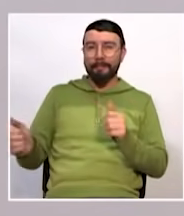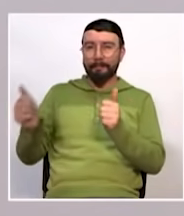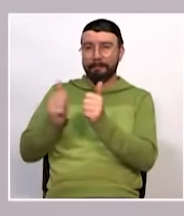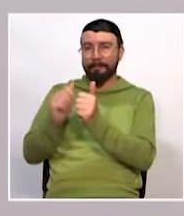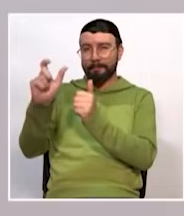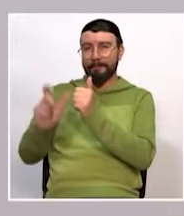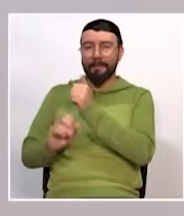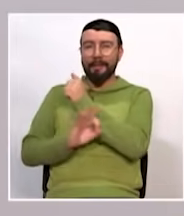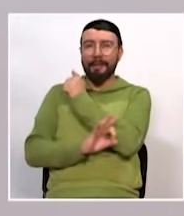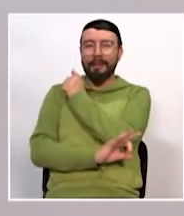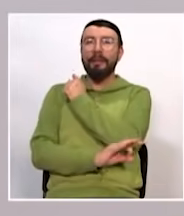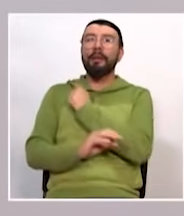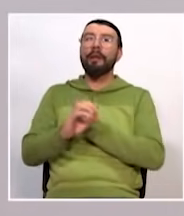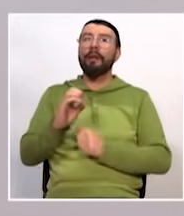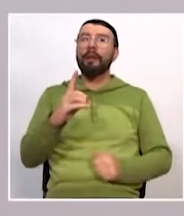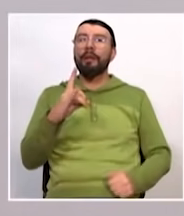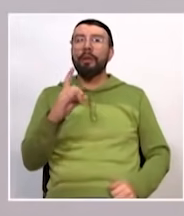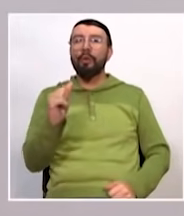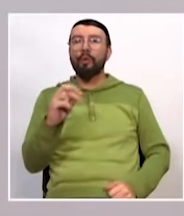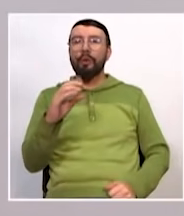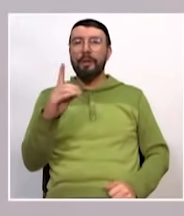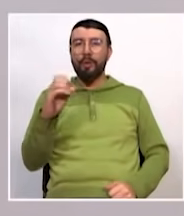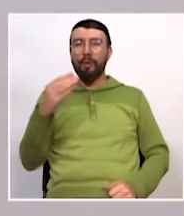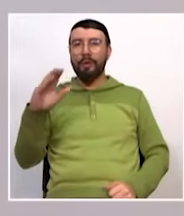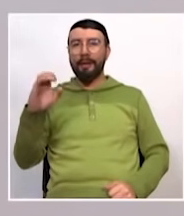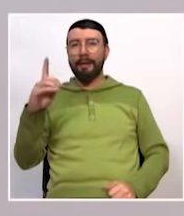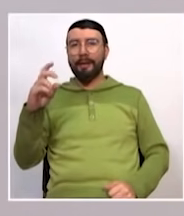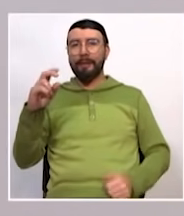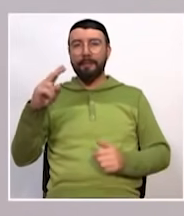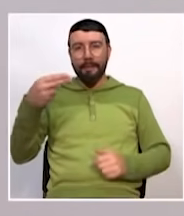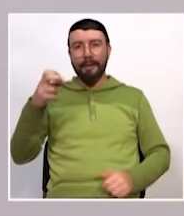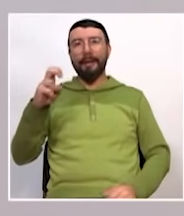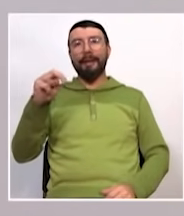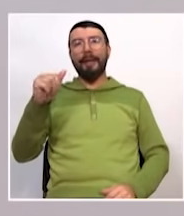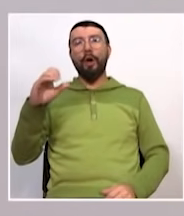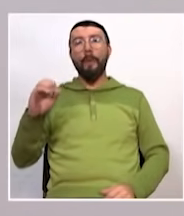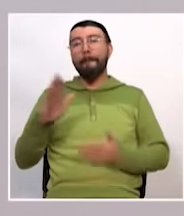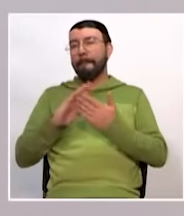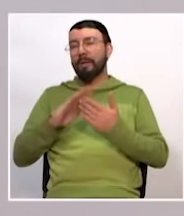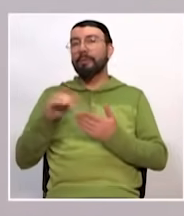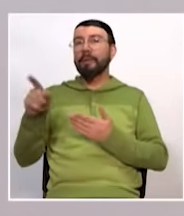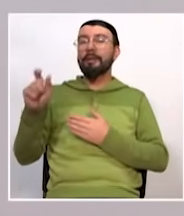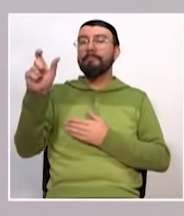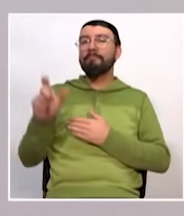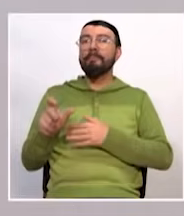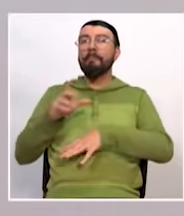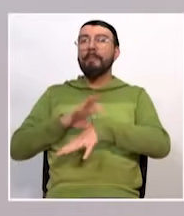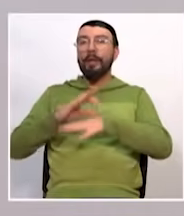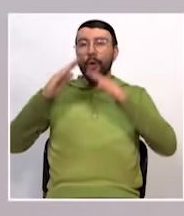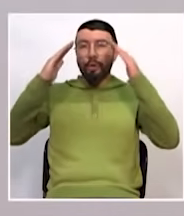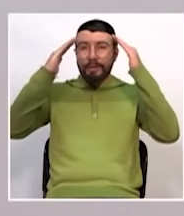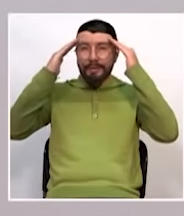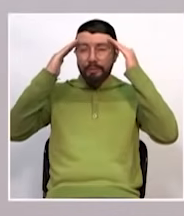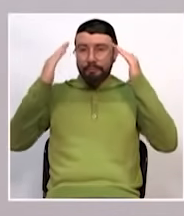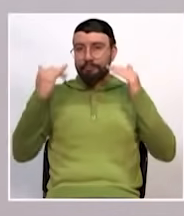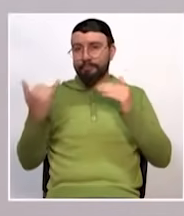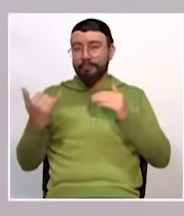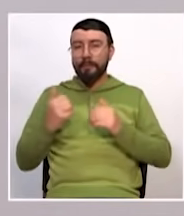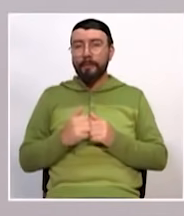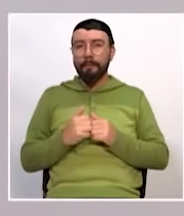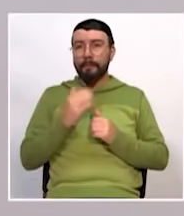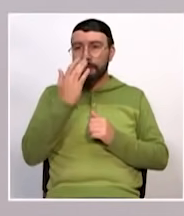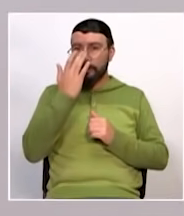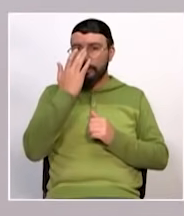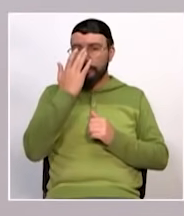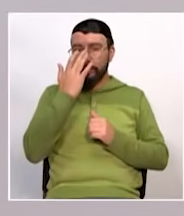el doctor eduardo nado ceballos es la oportunidad para que ustedes a través de facebook line hagan las preguntas correspondientes hay algunas preguntas